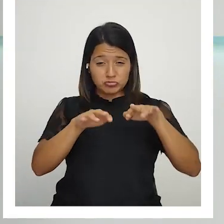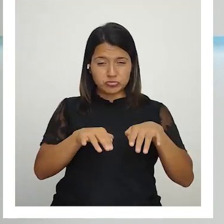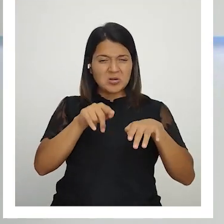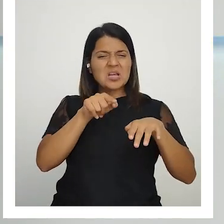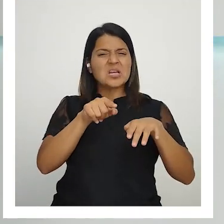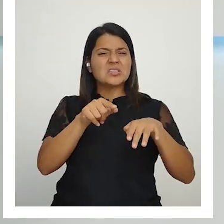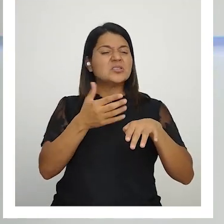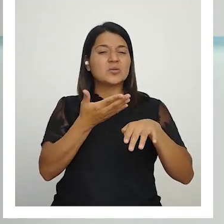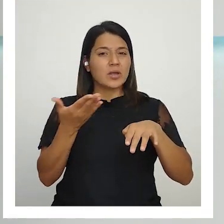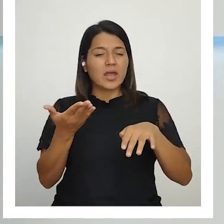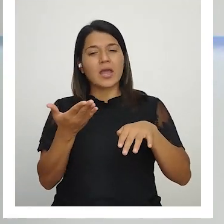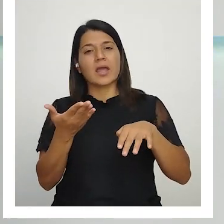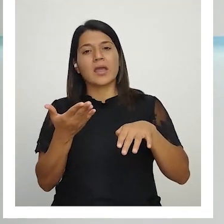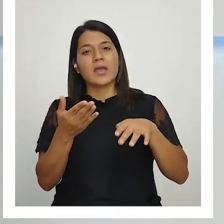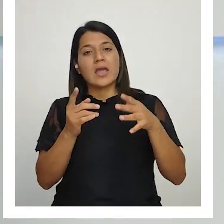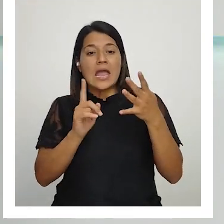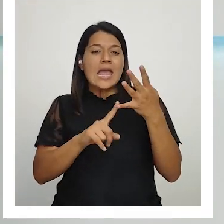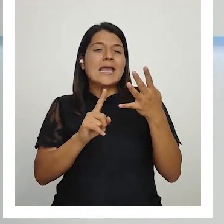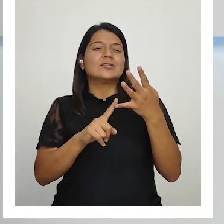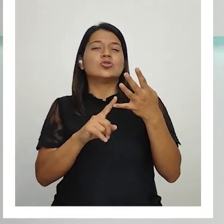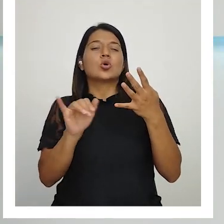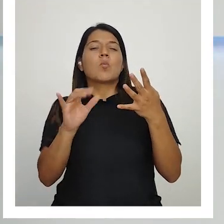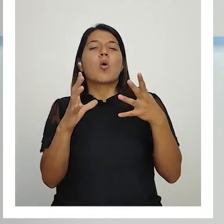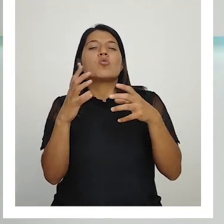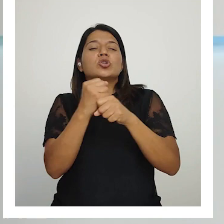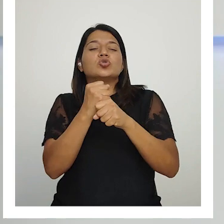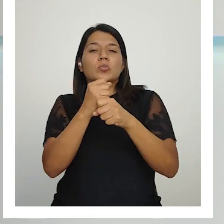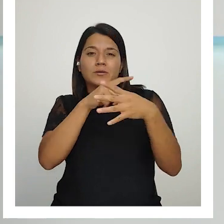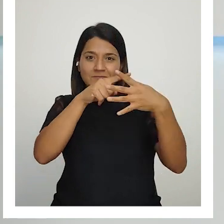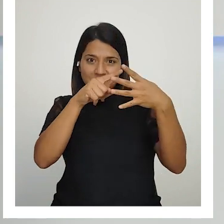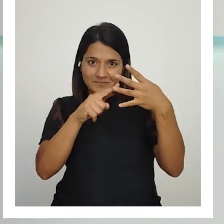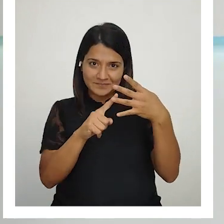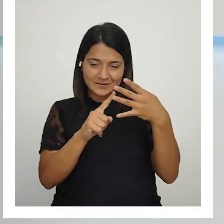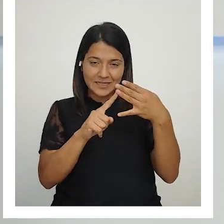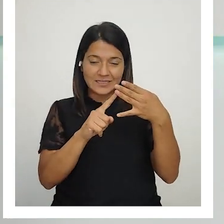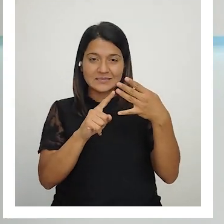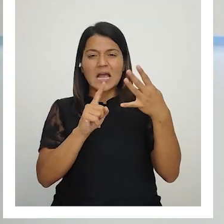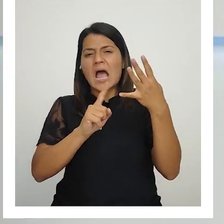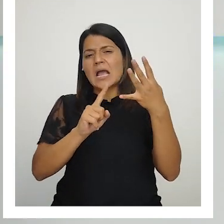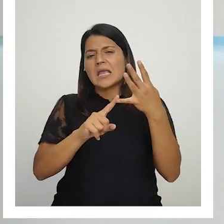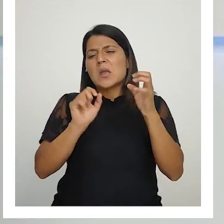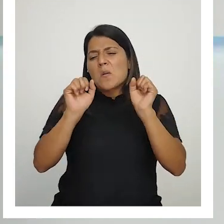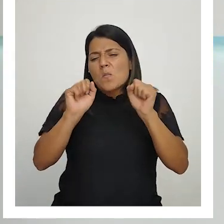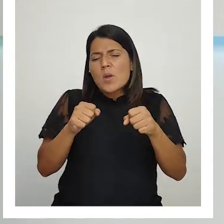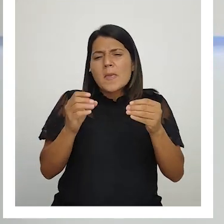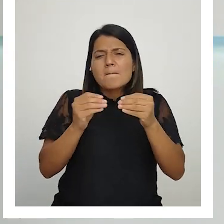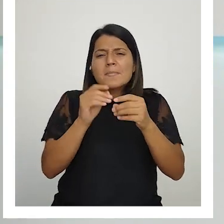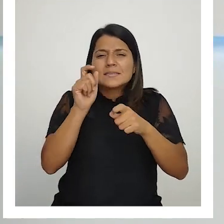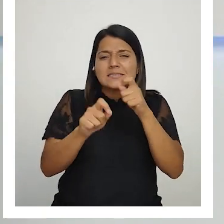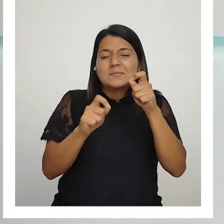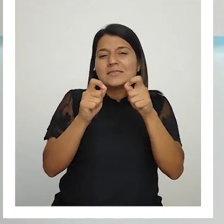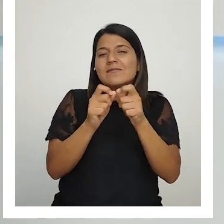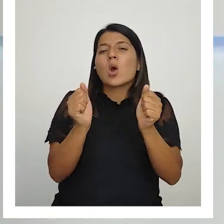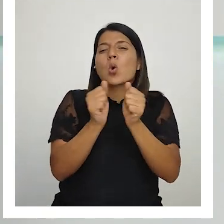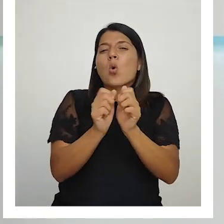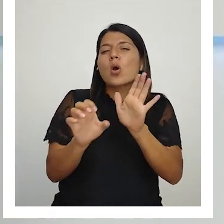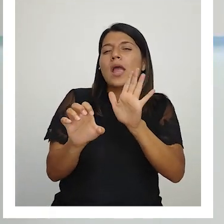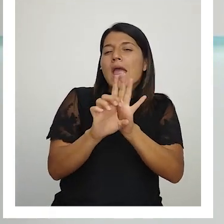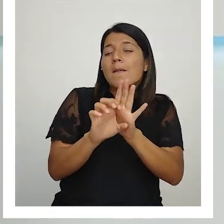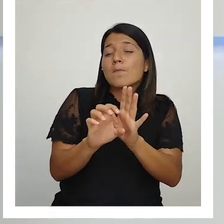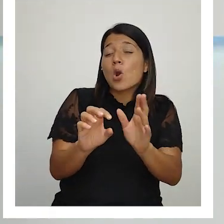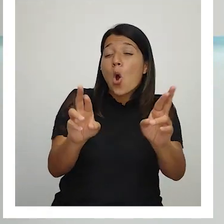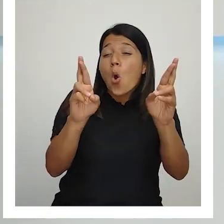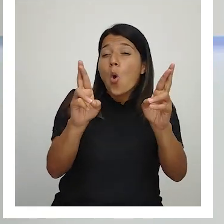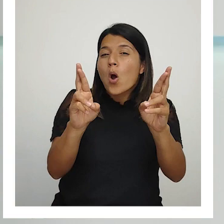que prácticamente amalgama los otros 3 ensayos como tal, en donde pueden ya ser más concretos, con ejemplos ojalá mucho más